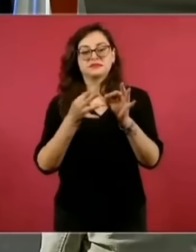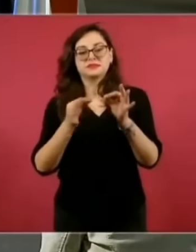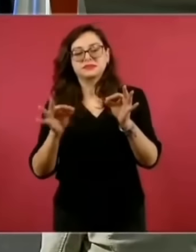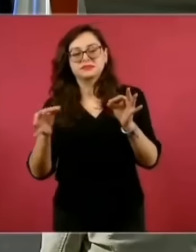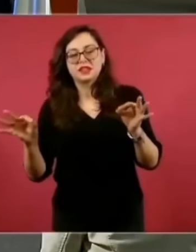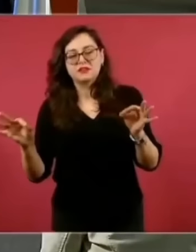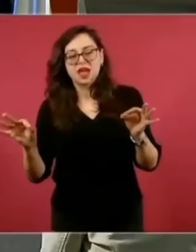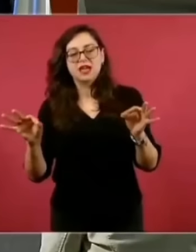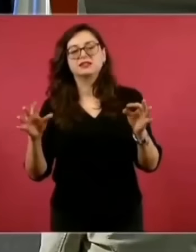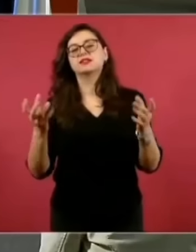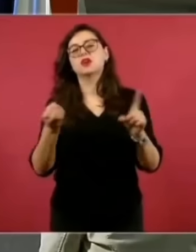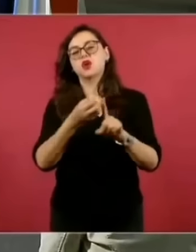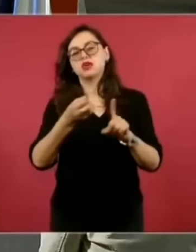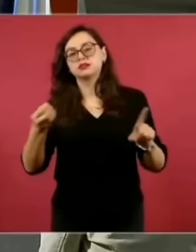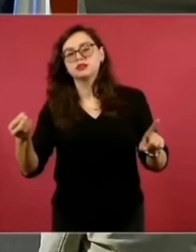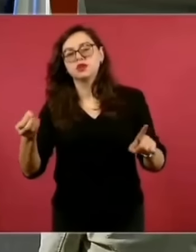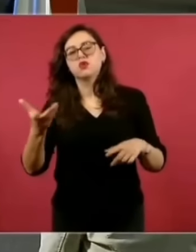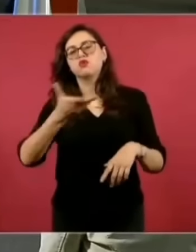de